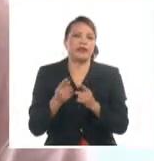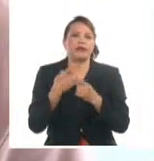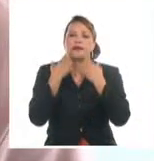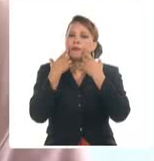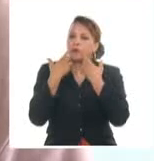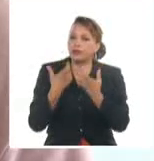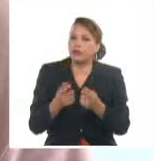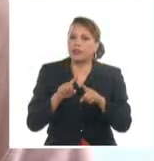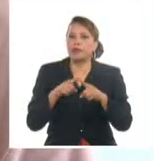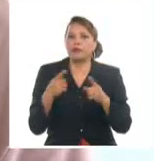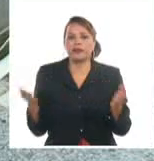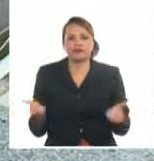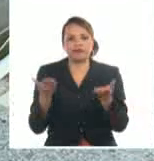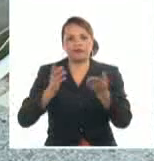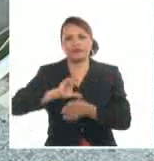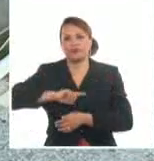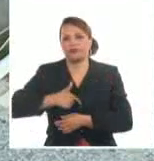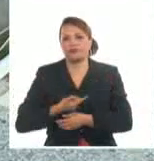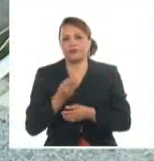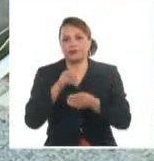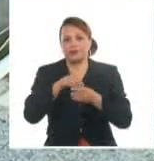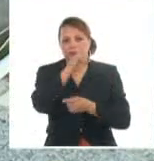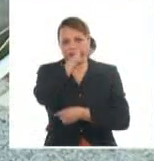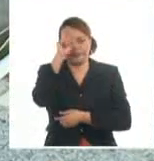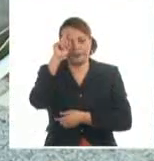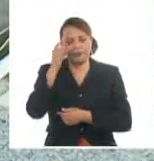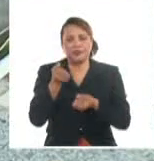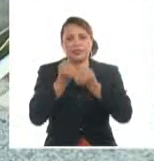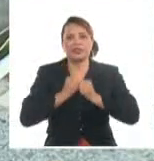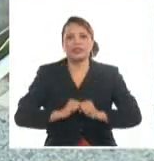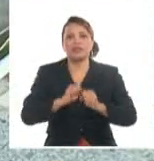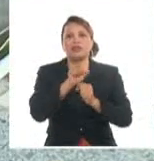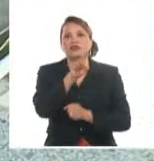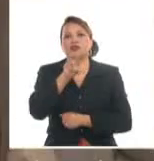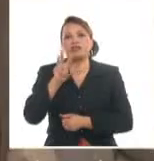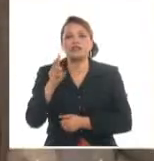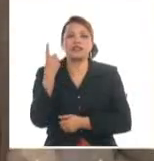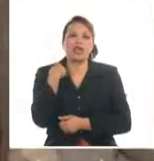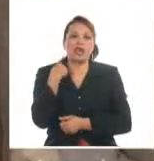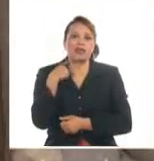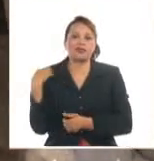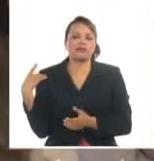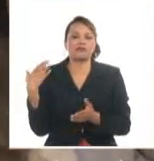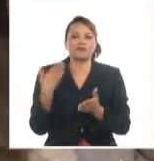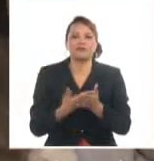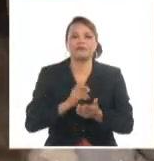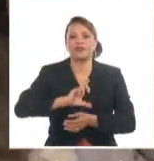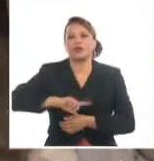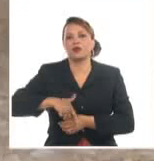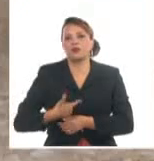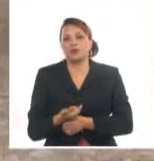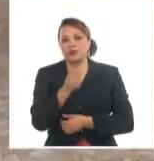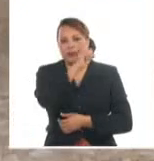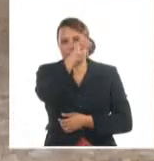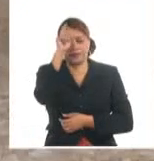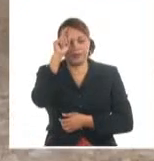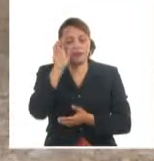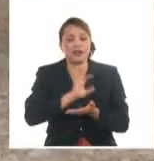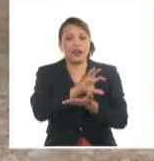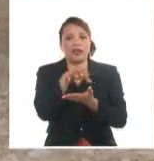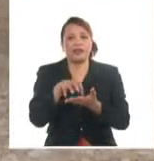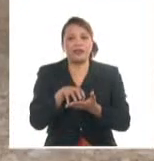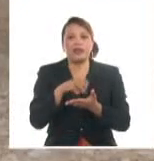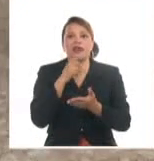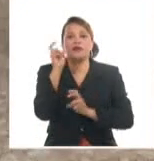para fomentar la cultura aquí. Nacido hace 13 años, se propaga el quehacer cultural en esta zona a través de un taller